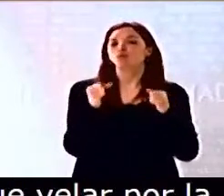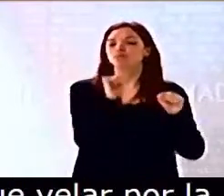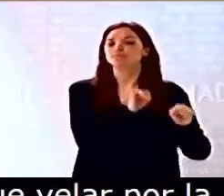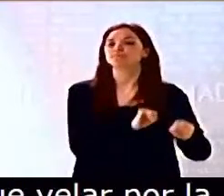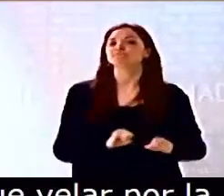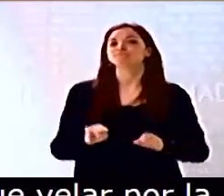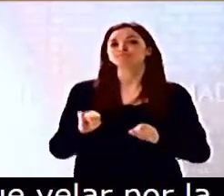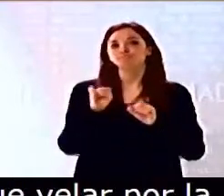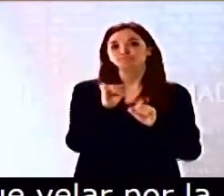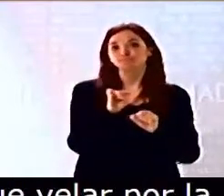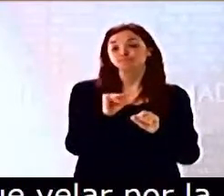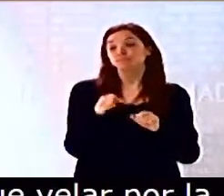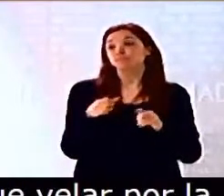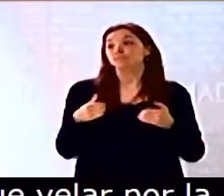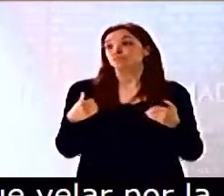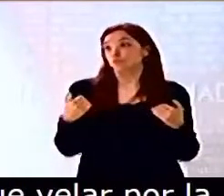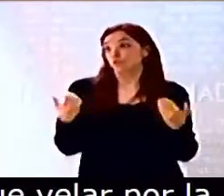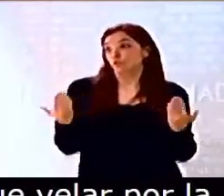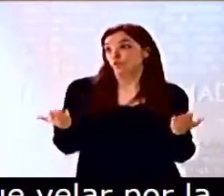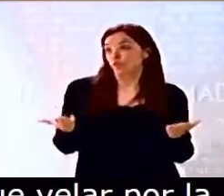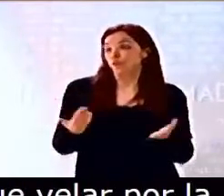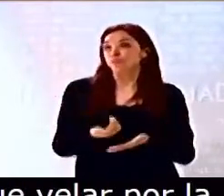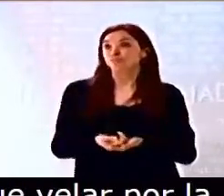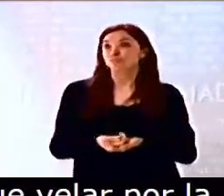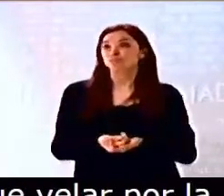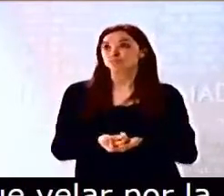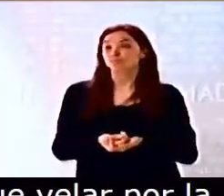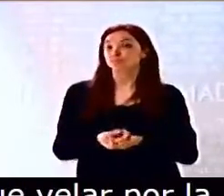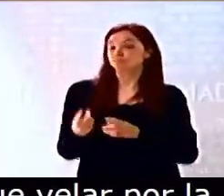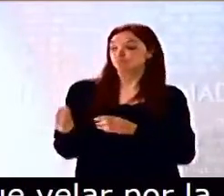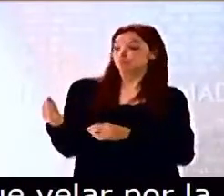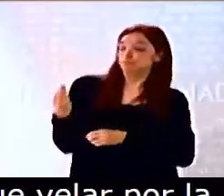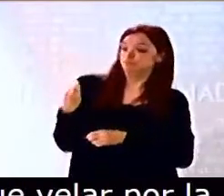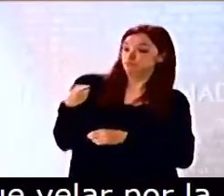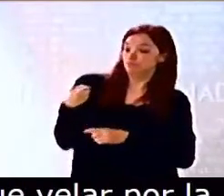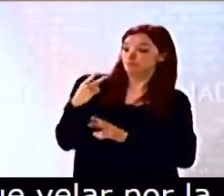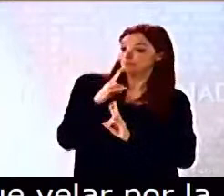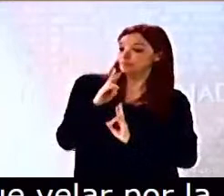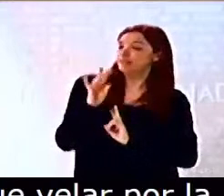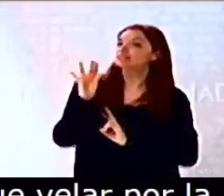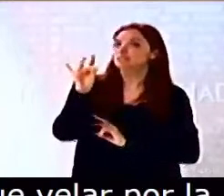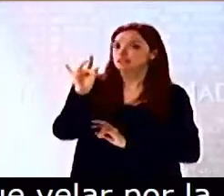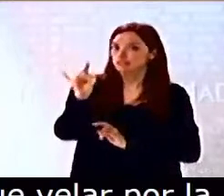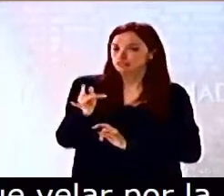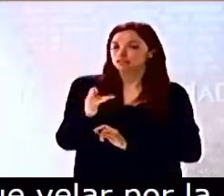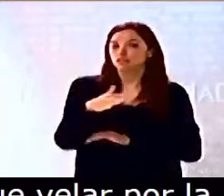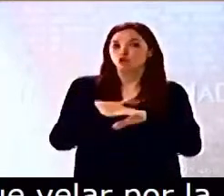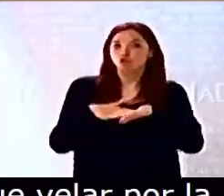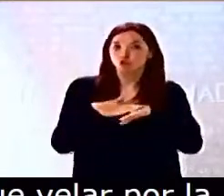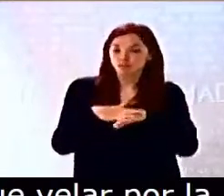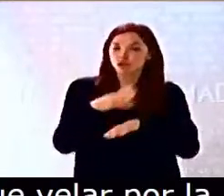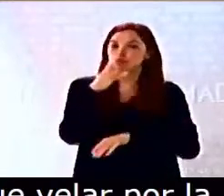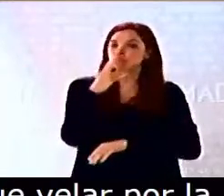Por lo tanto, sí, a su pregunta, sí, el Gobierno está comprometido con ayudas al